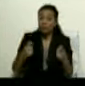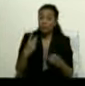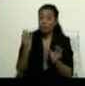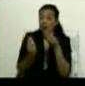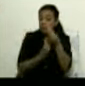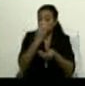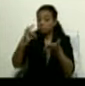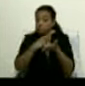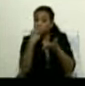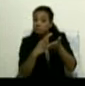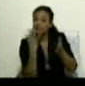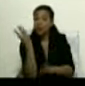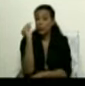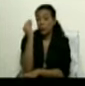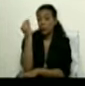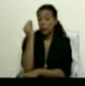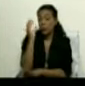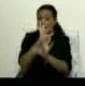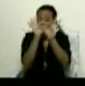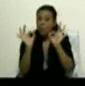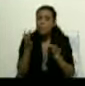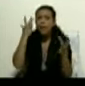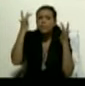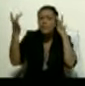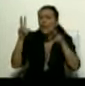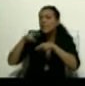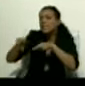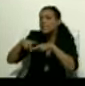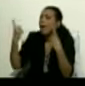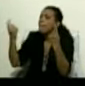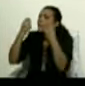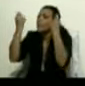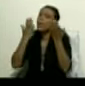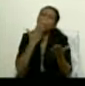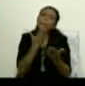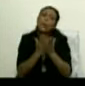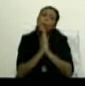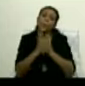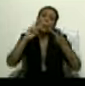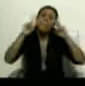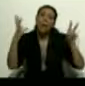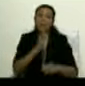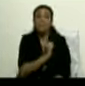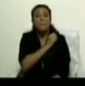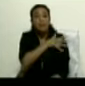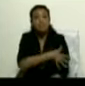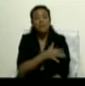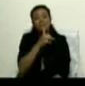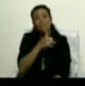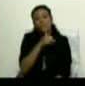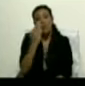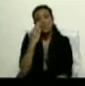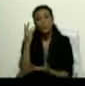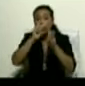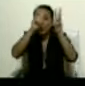esta exposición que interpreta las ideas de una niña que promueve y pide por la paz de Palestina. Es la información desde el